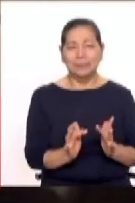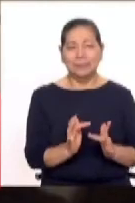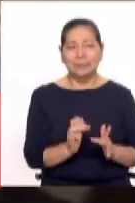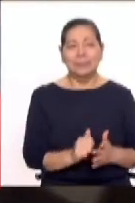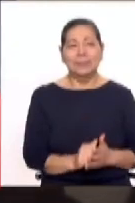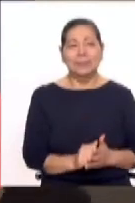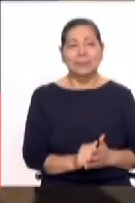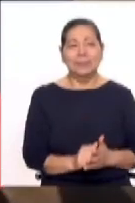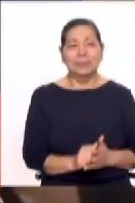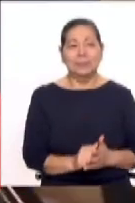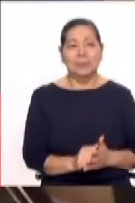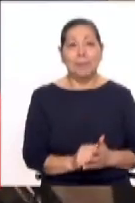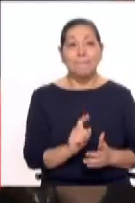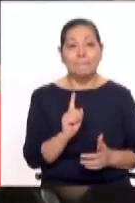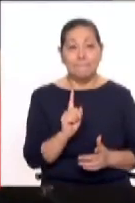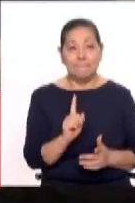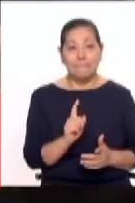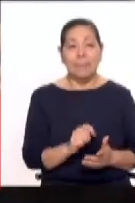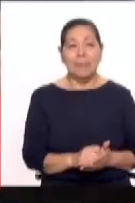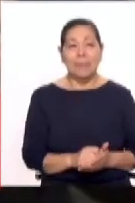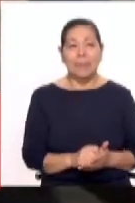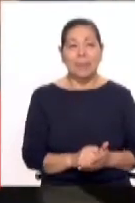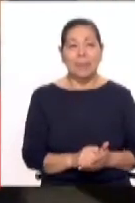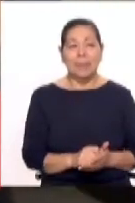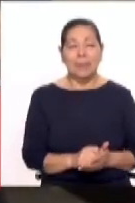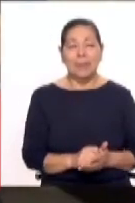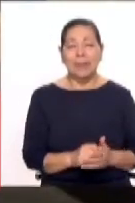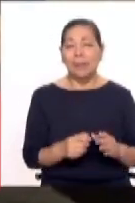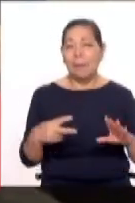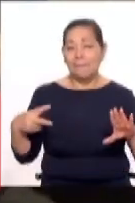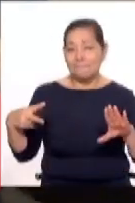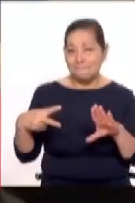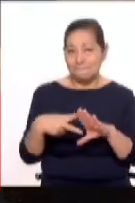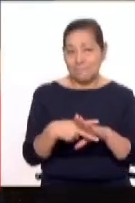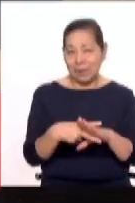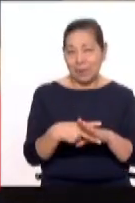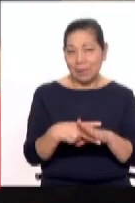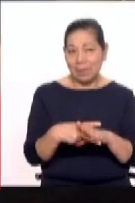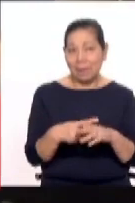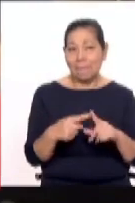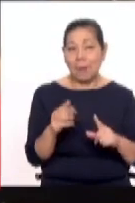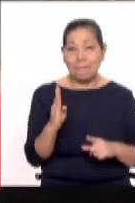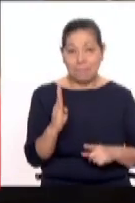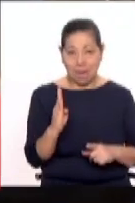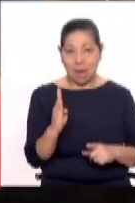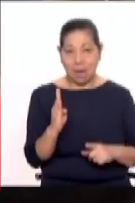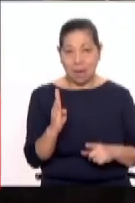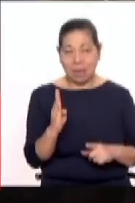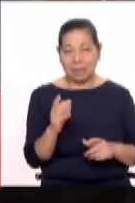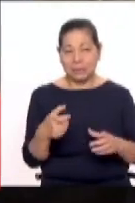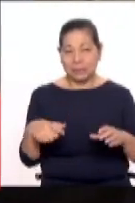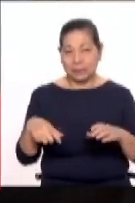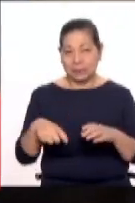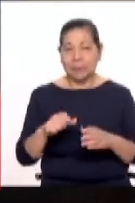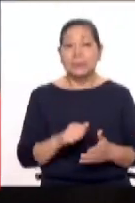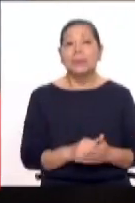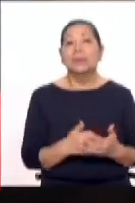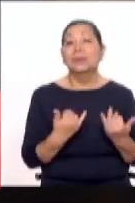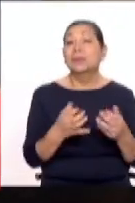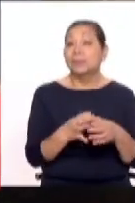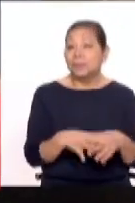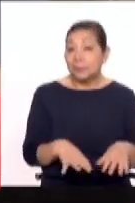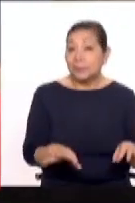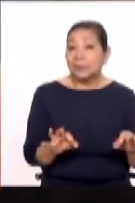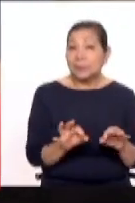Lo primero que tenemos que hacer es comunicarnos con el banco para bloquear nuestras tarjetas, para bloquear nuestras billeteras digitales. Eso es